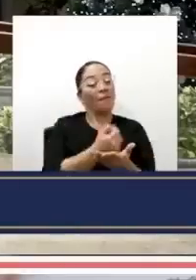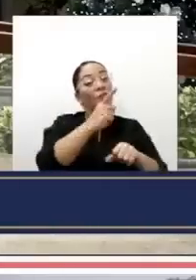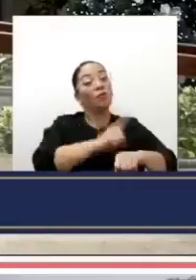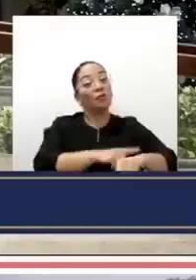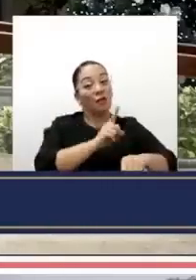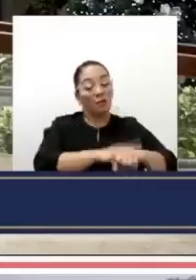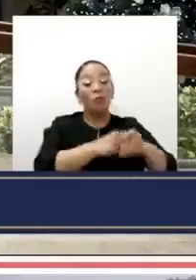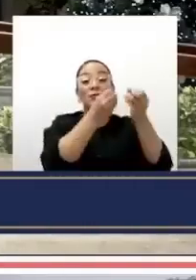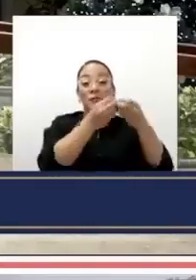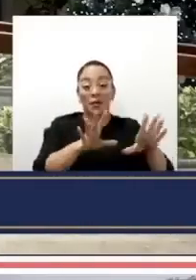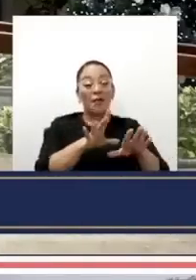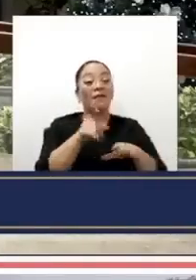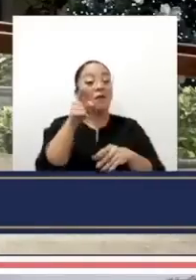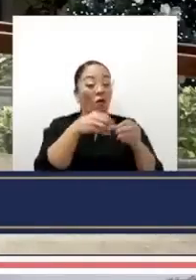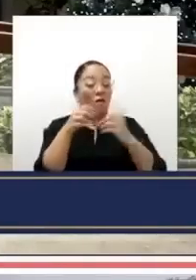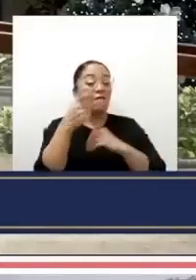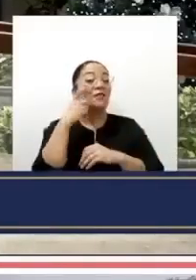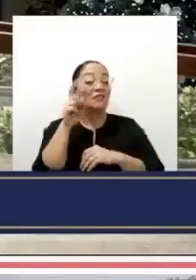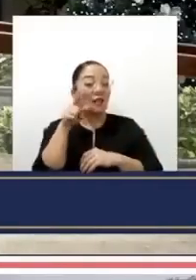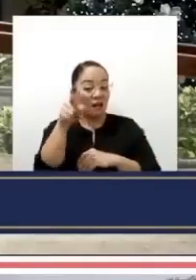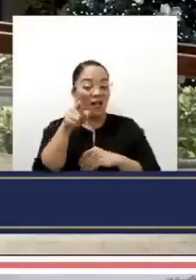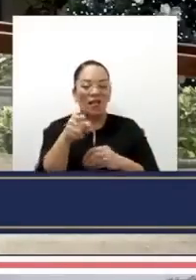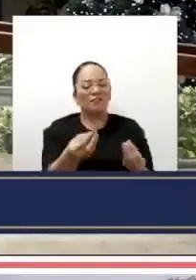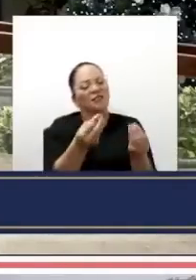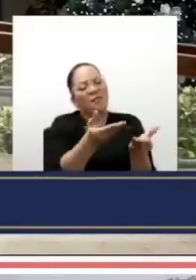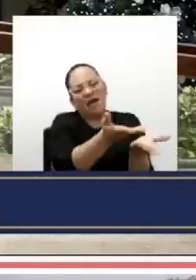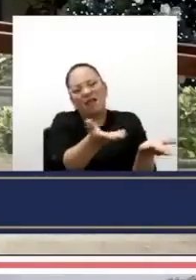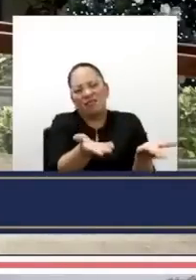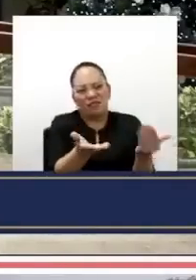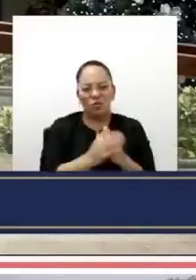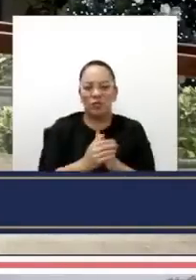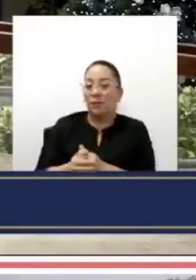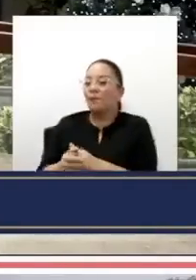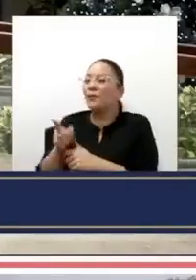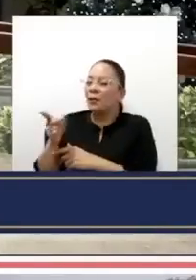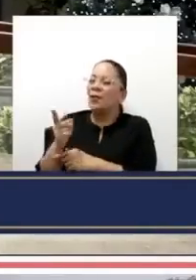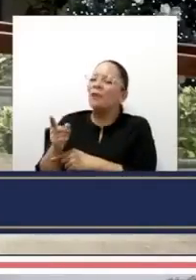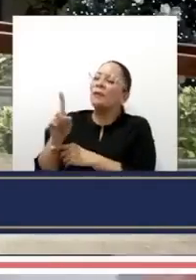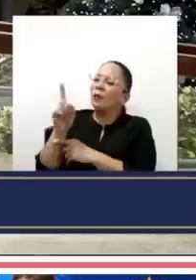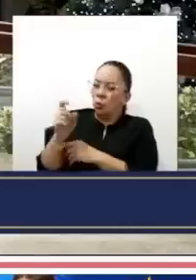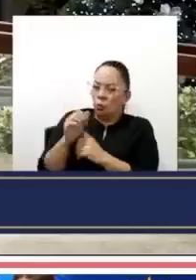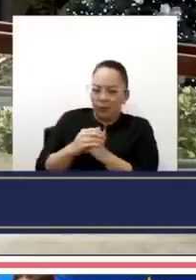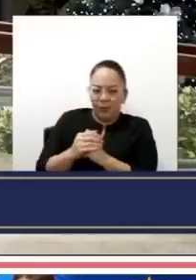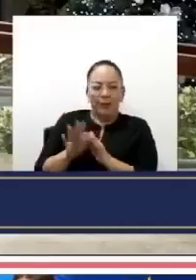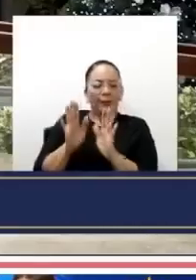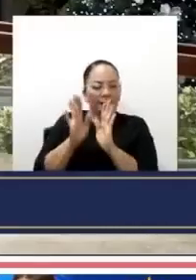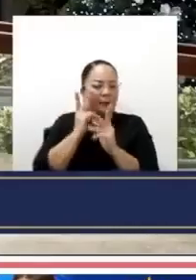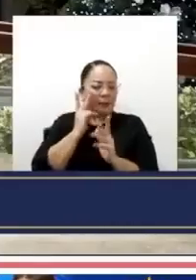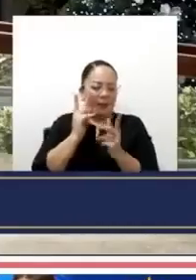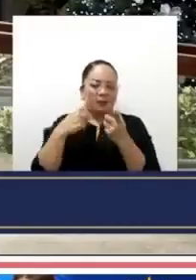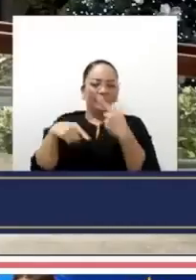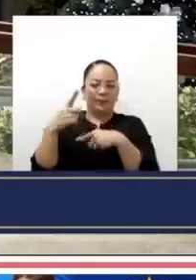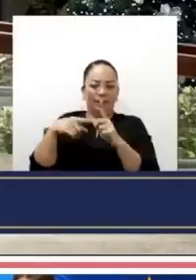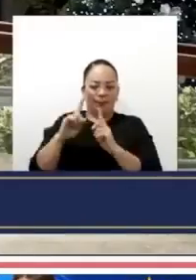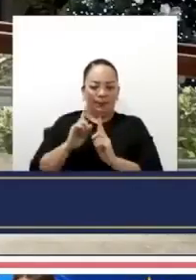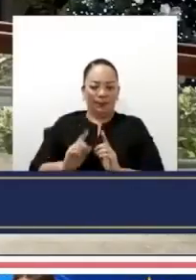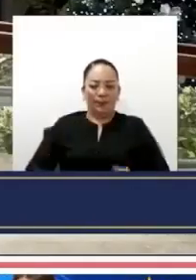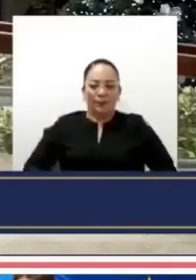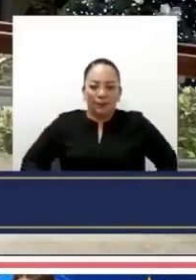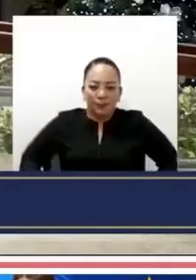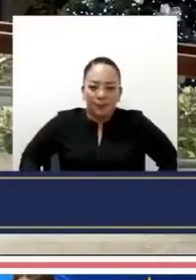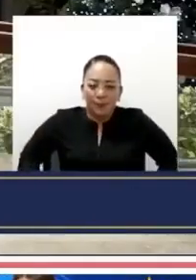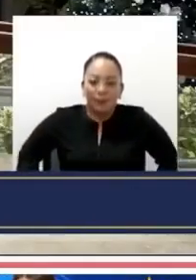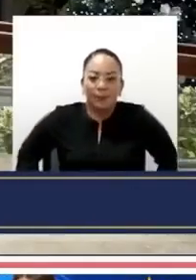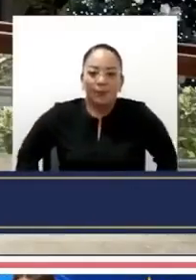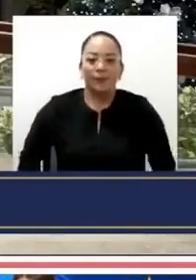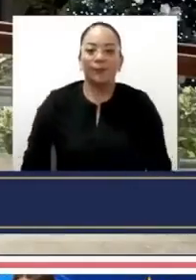pierde en la fiscalía en semejantes chapucerías. Eso le iba a decir. ¿Cuánto cree usted? Vamos a ver, echemos para atrás. Yo